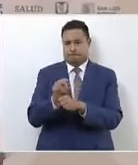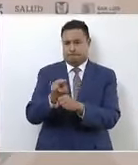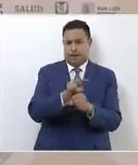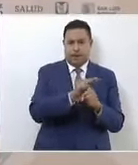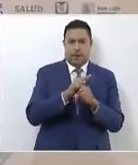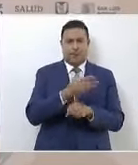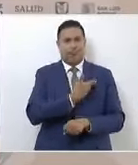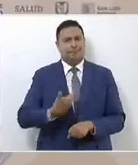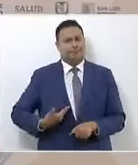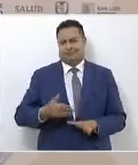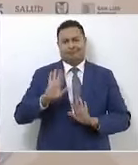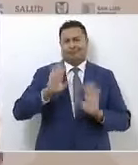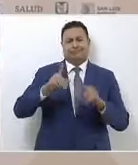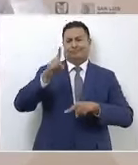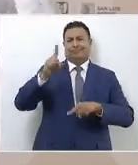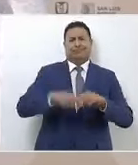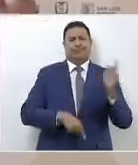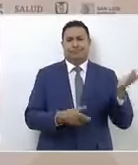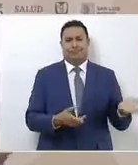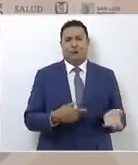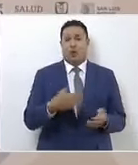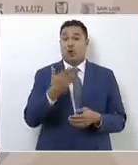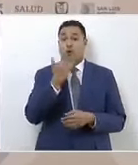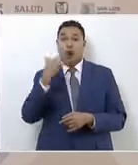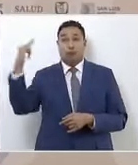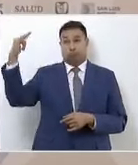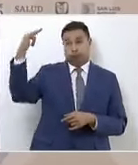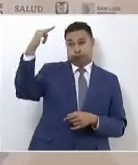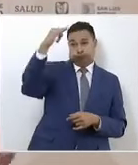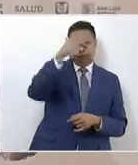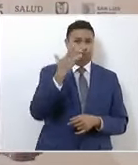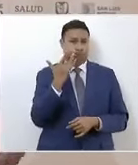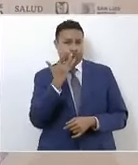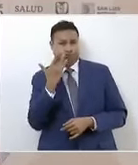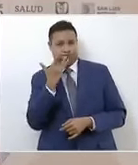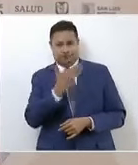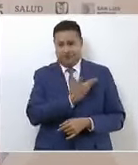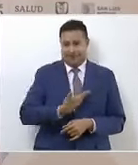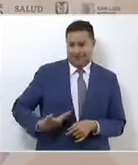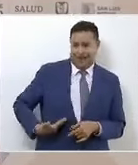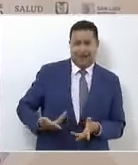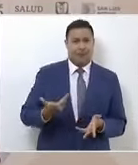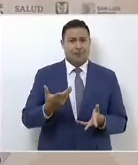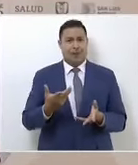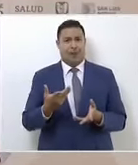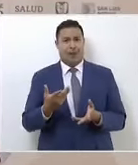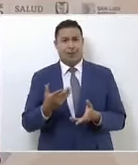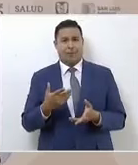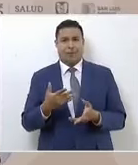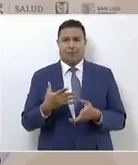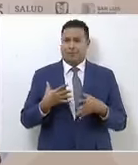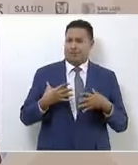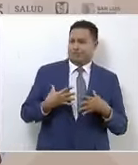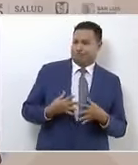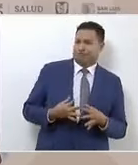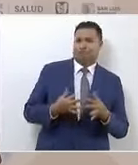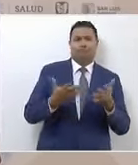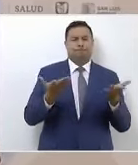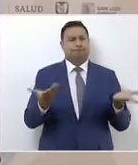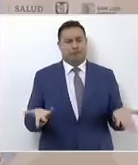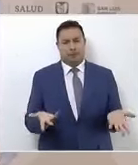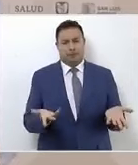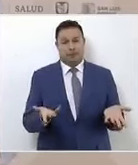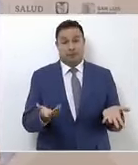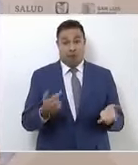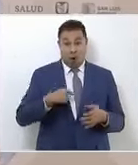acabó. Ni hay aviones presidenciales, ni hay lujos, porque no puede haber gobierno rico